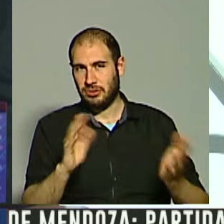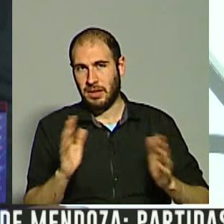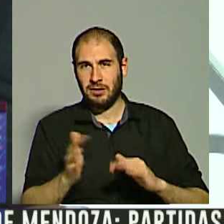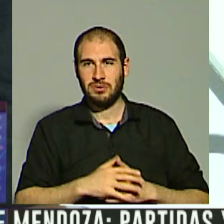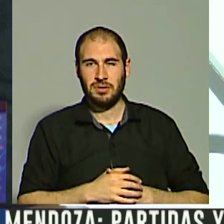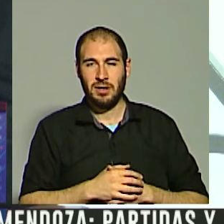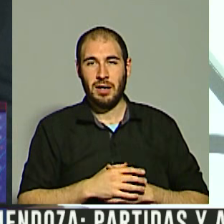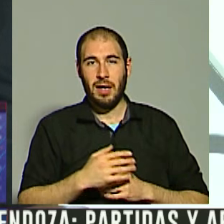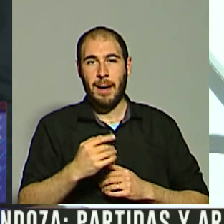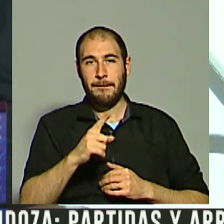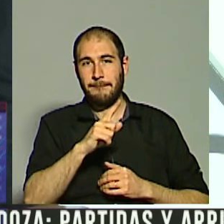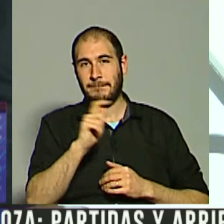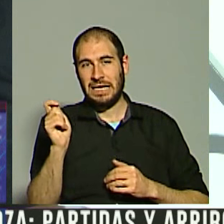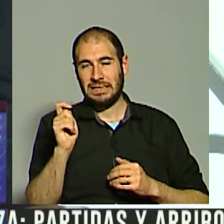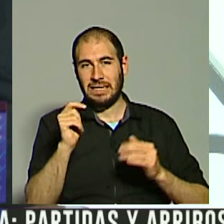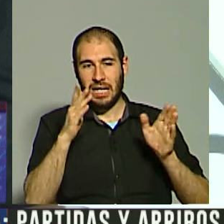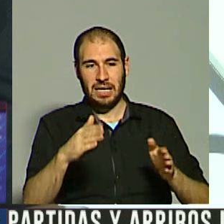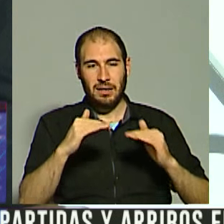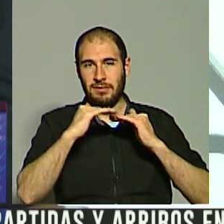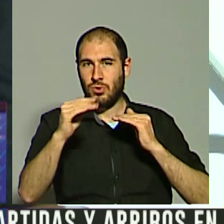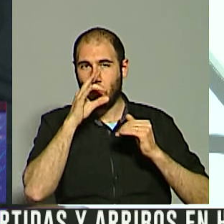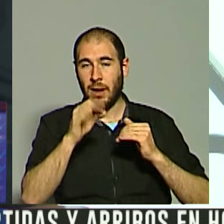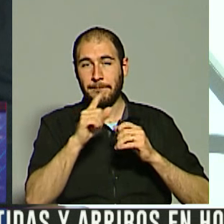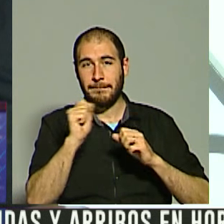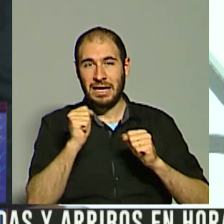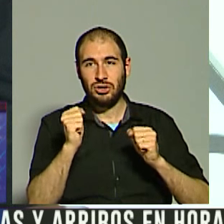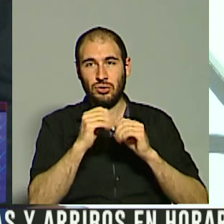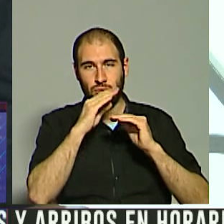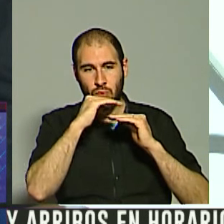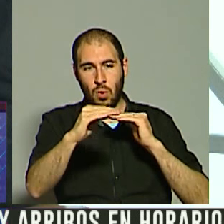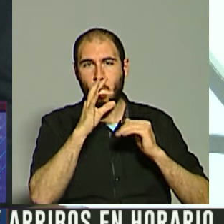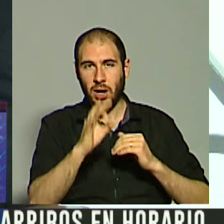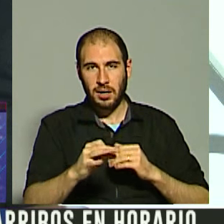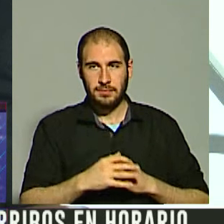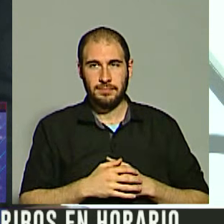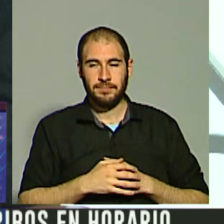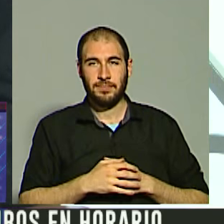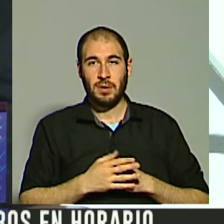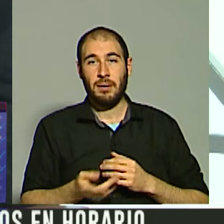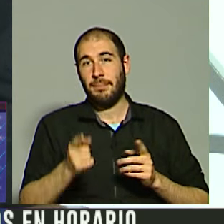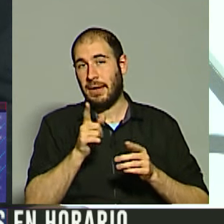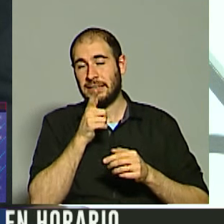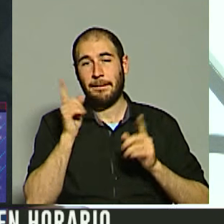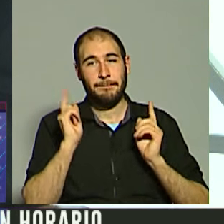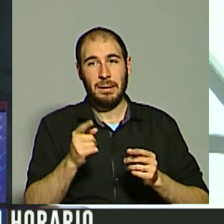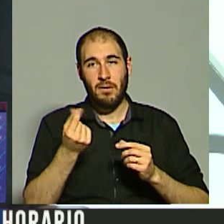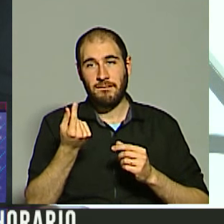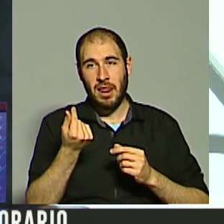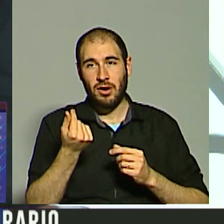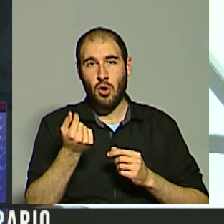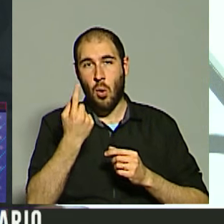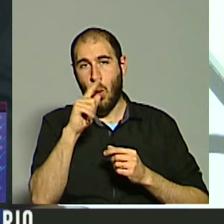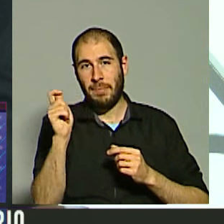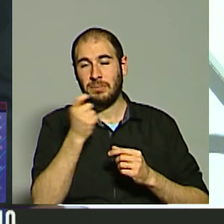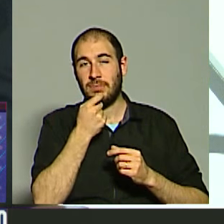decir, un mes que no es estacional, nunca el mes de mayo es estacional. Y evidentemente volveríamos a tener valores de un mes